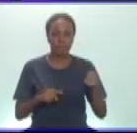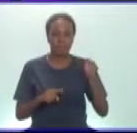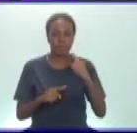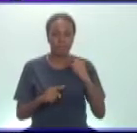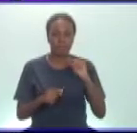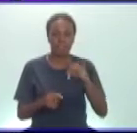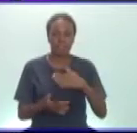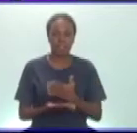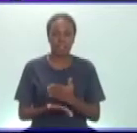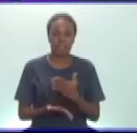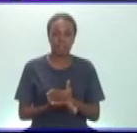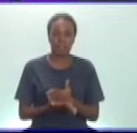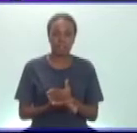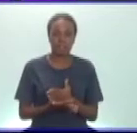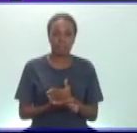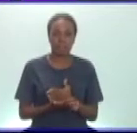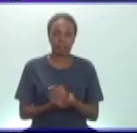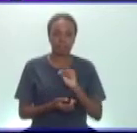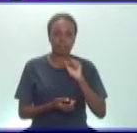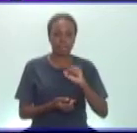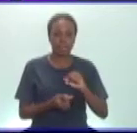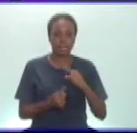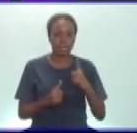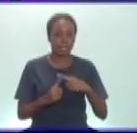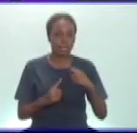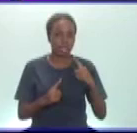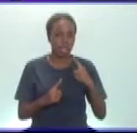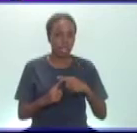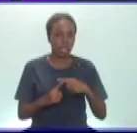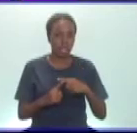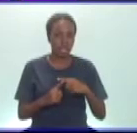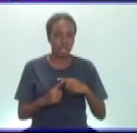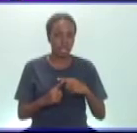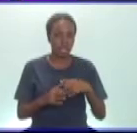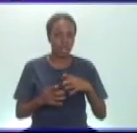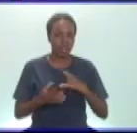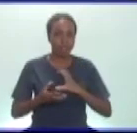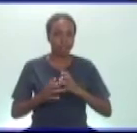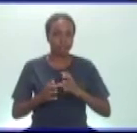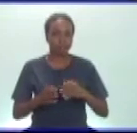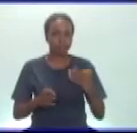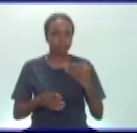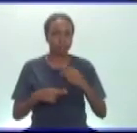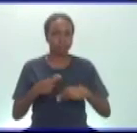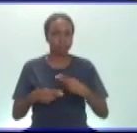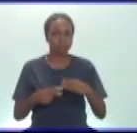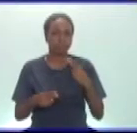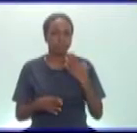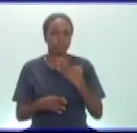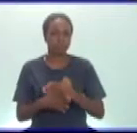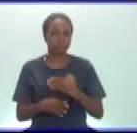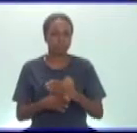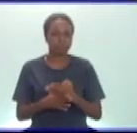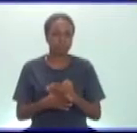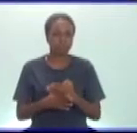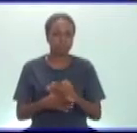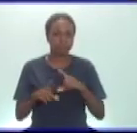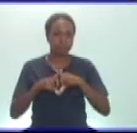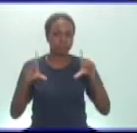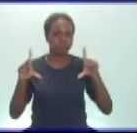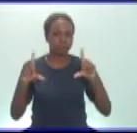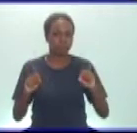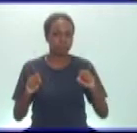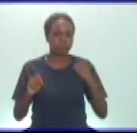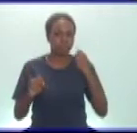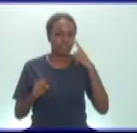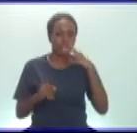esta expresión que les va a servir como tarea para poder construir un texto finalizada la clase, que yo les voy a ir dando también